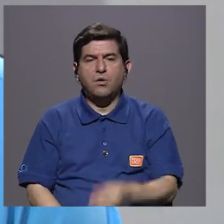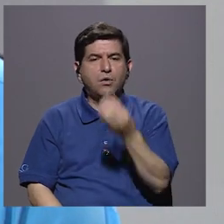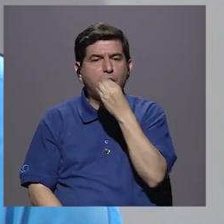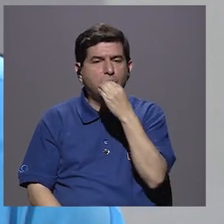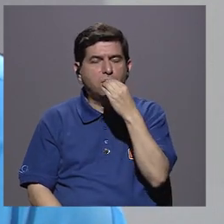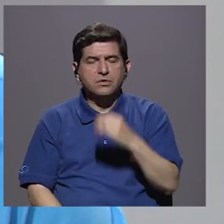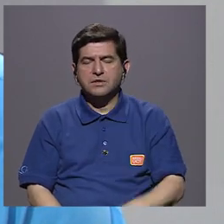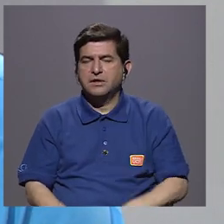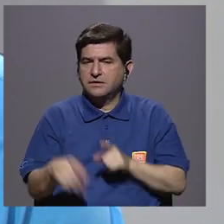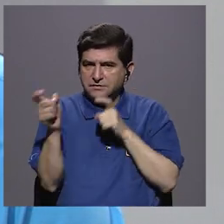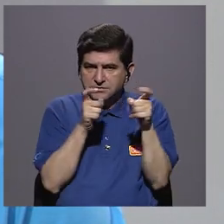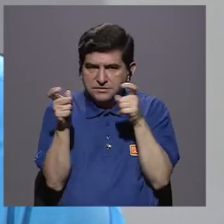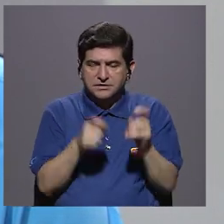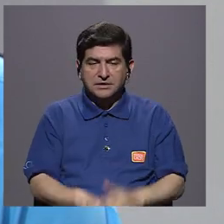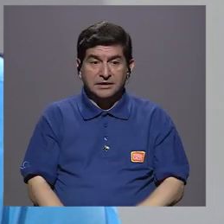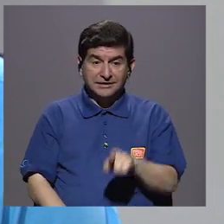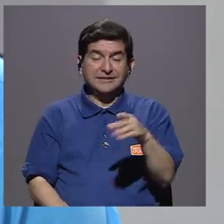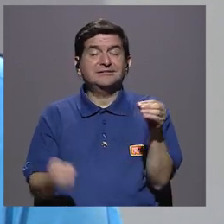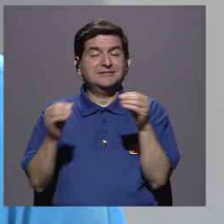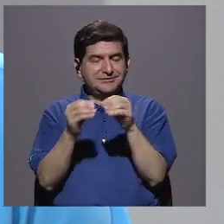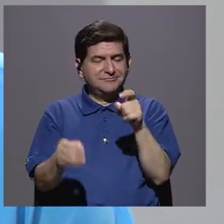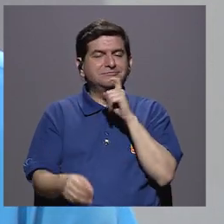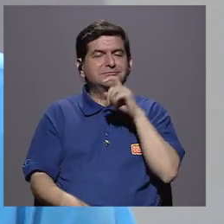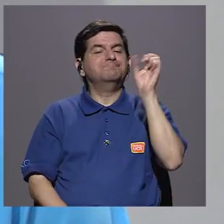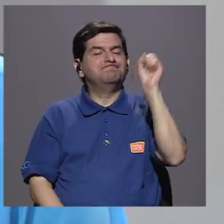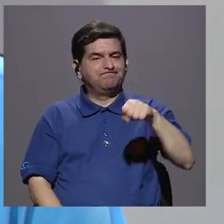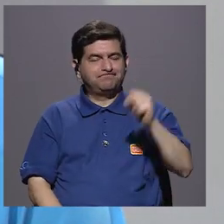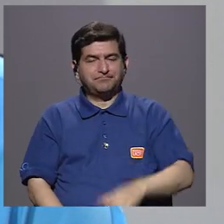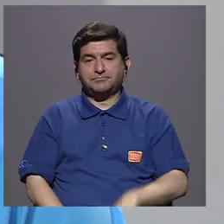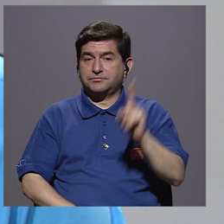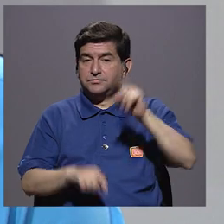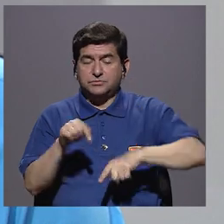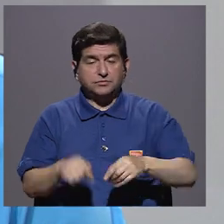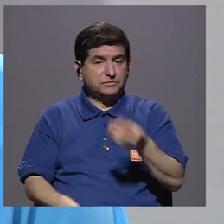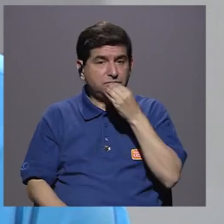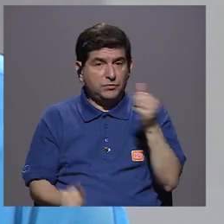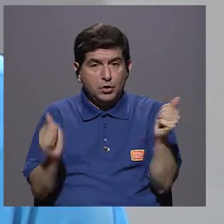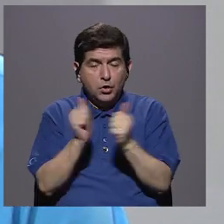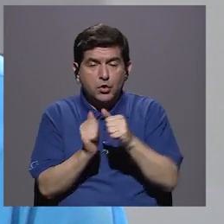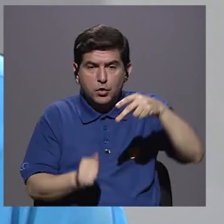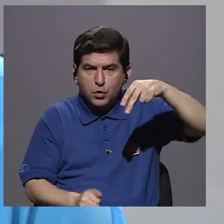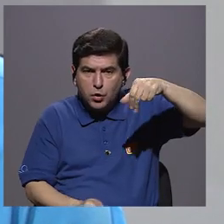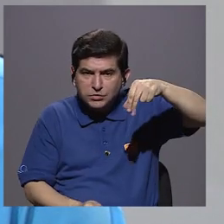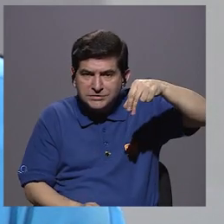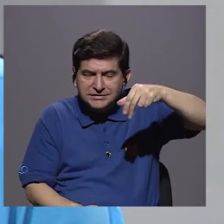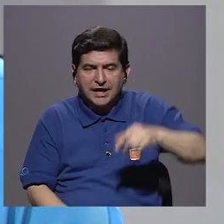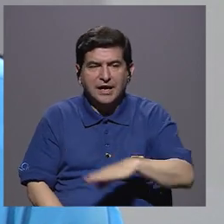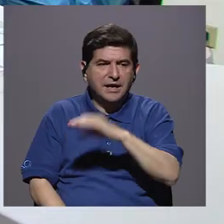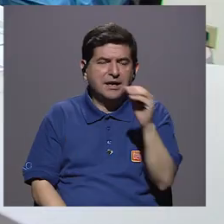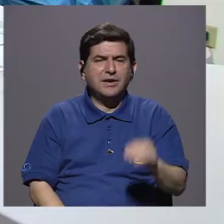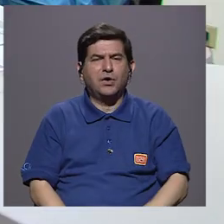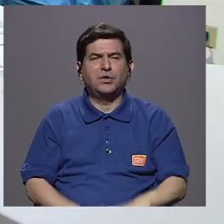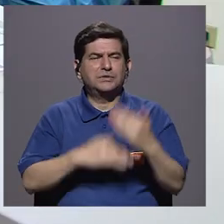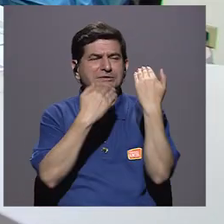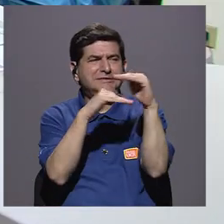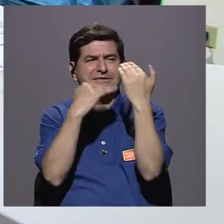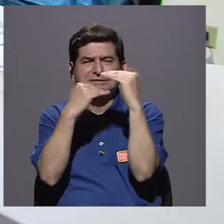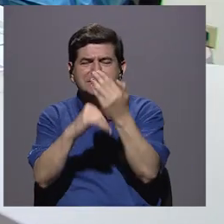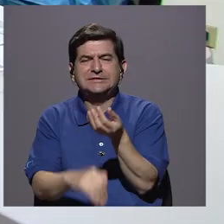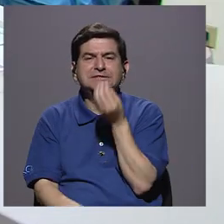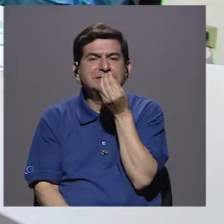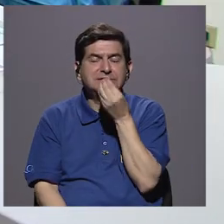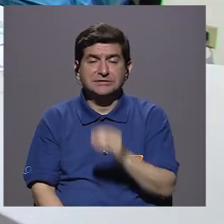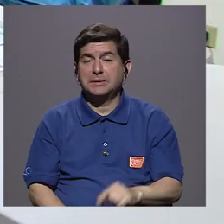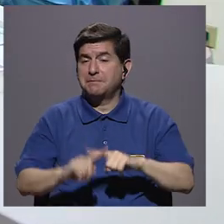Uh-huh. Y no guarda la dieta. Esa es la más difícil. Entonces no puede comer con sal, tiene que limitar ciertos